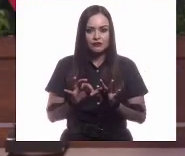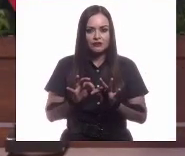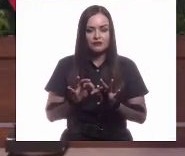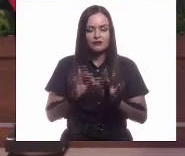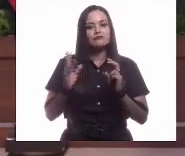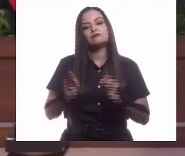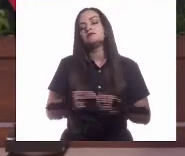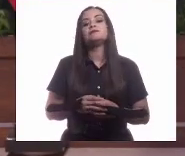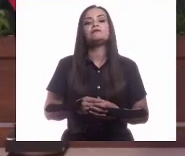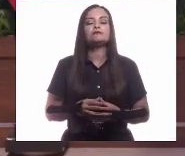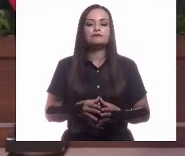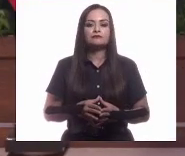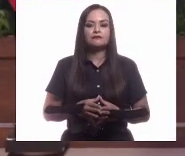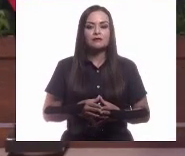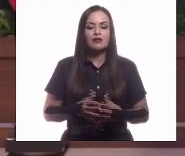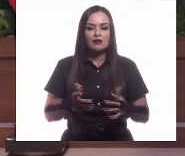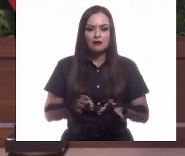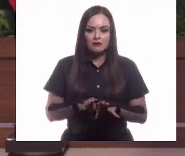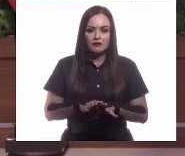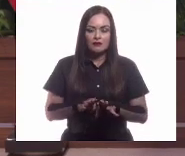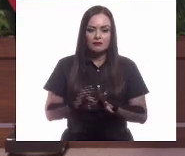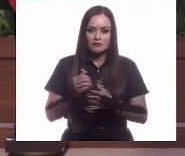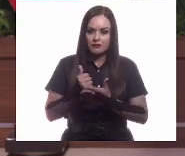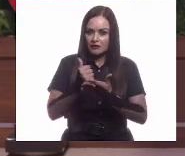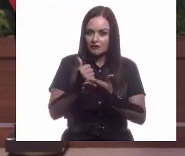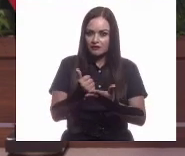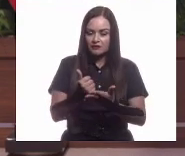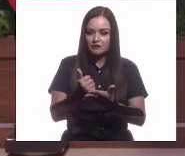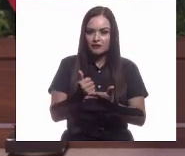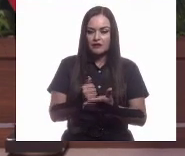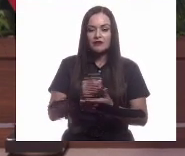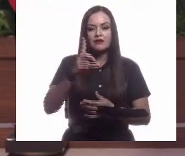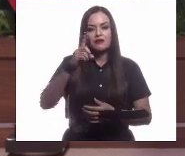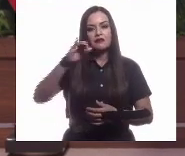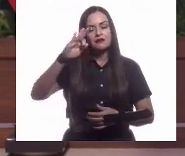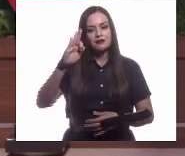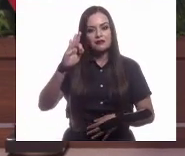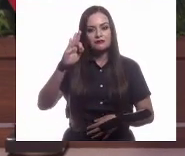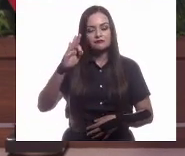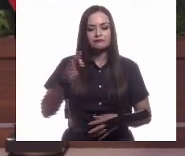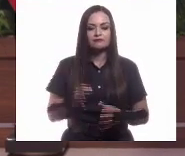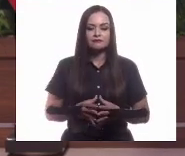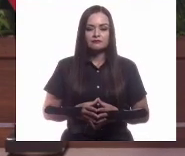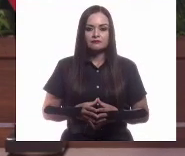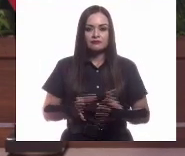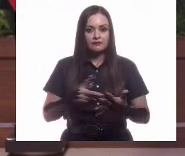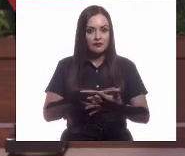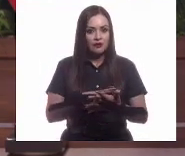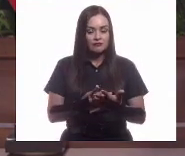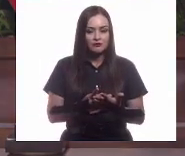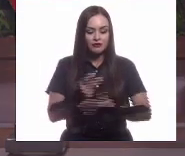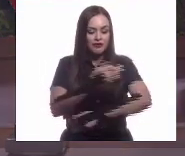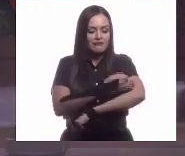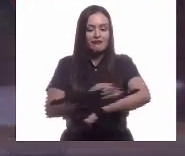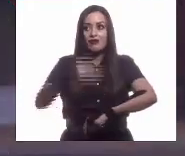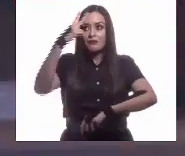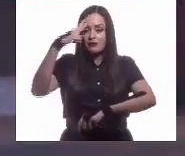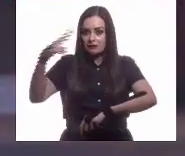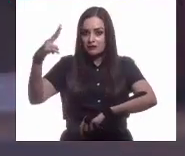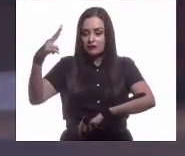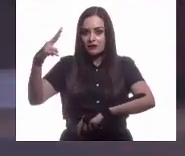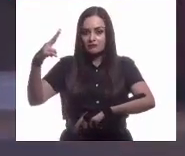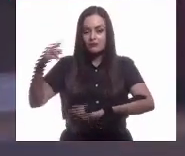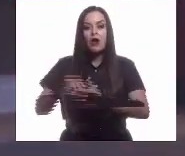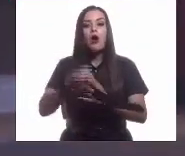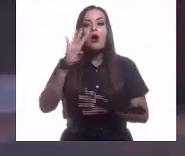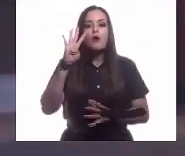generoso, altruista en el sistema estatal DIF. Este año el programa Visión Familia entregó